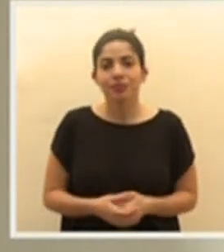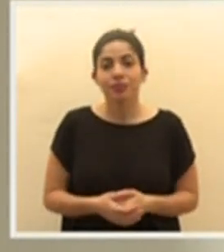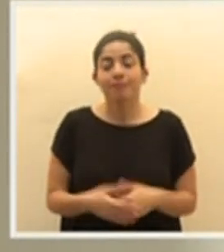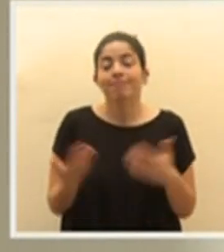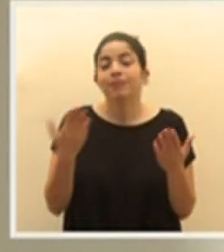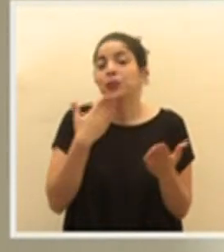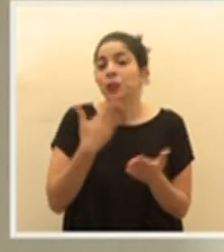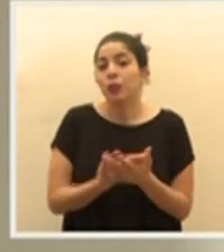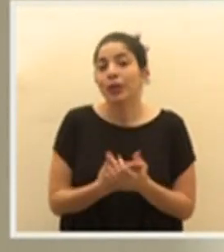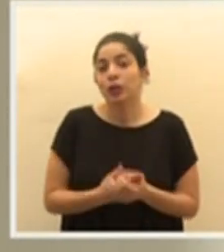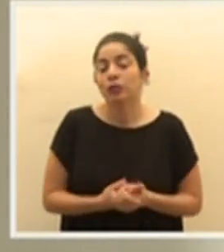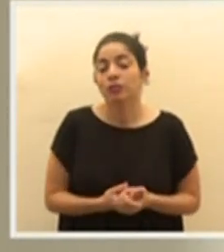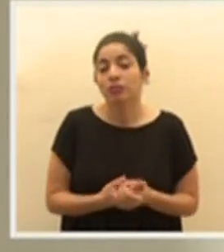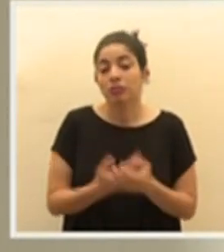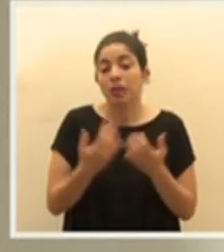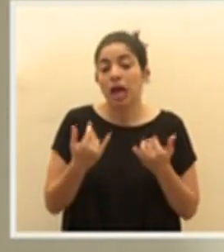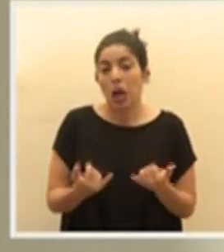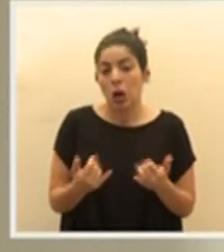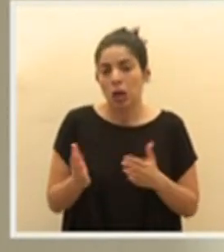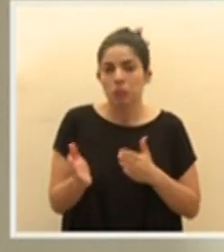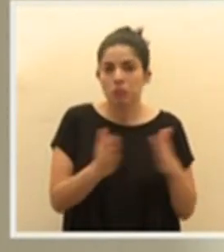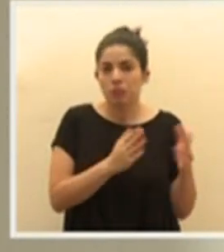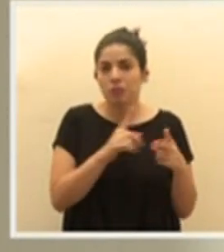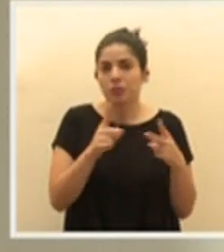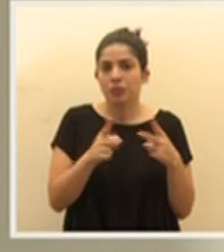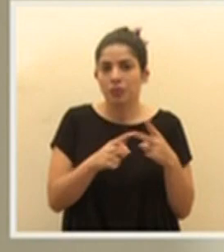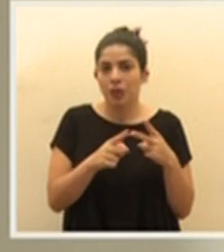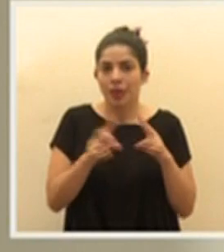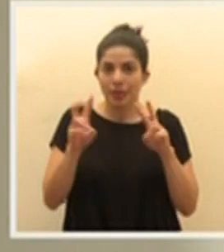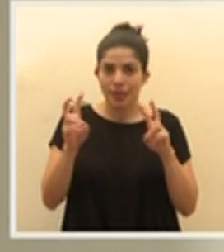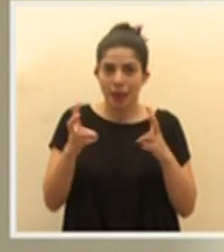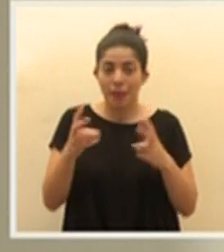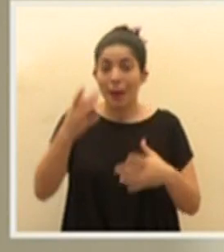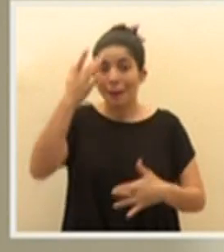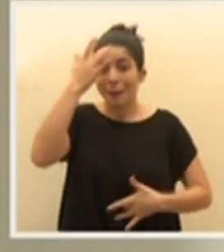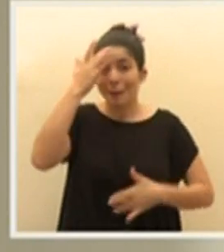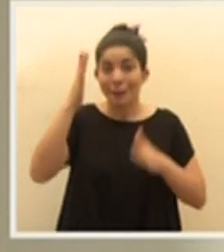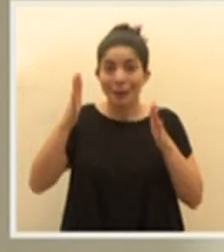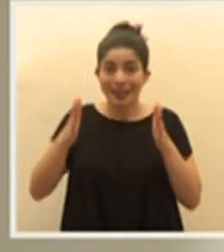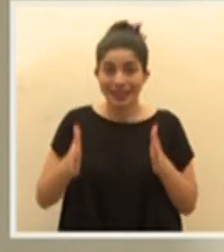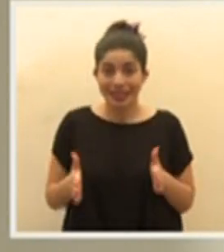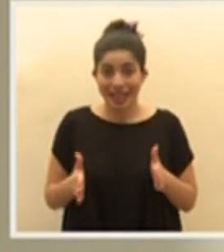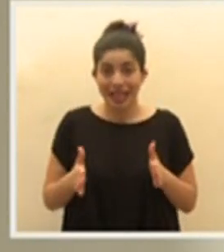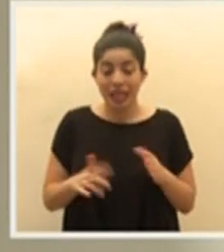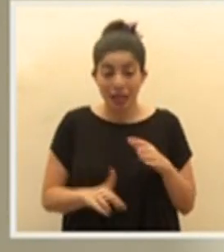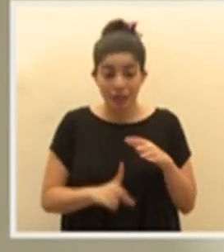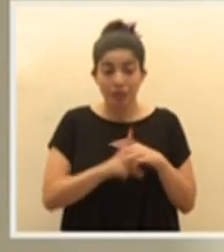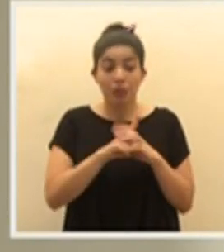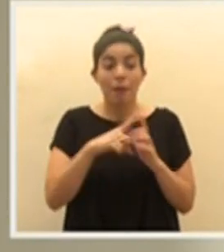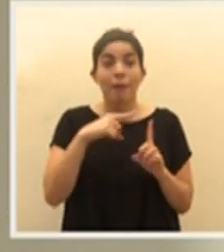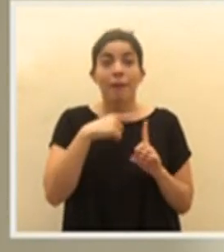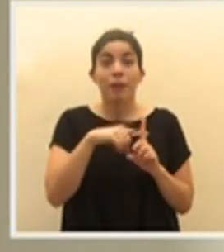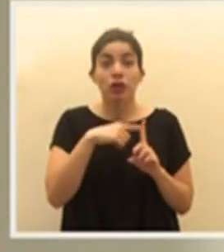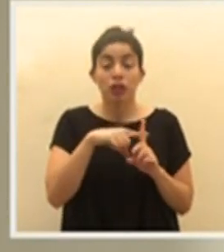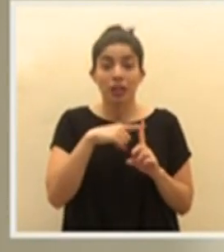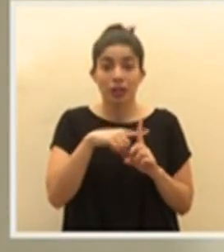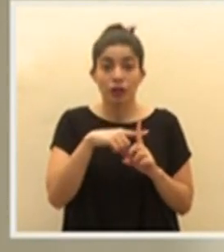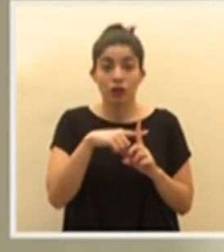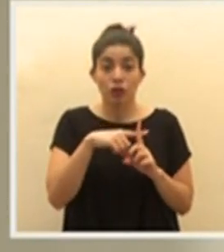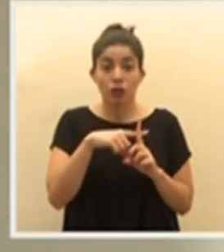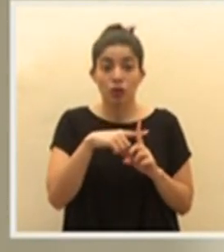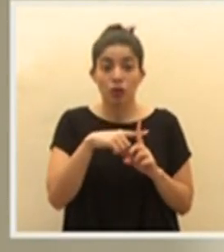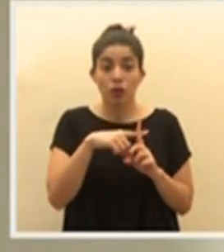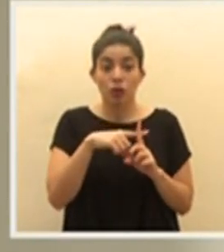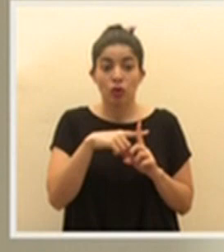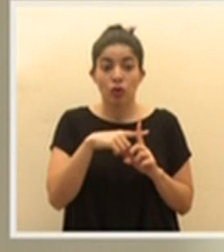Bueno, vamos al segundo tema, que es los pacientes que dan positivo más